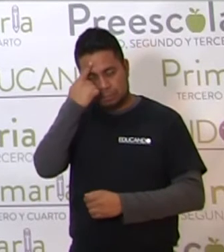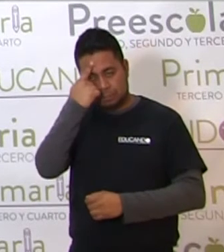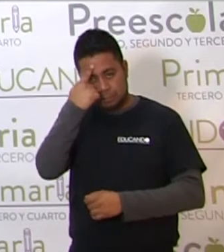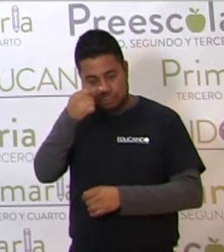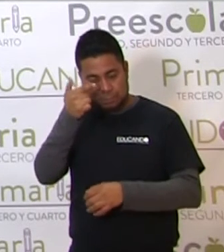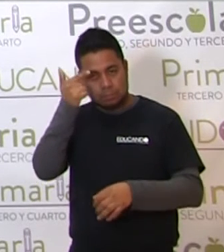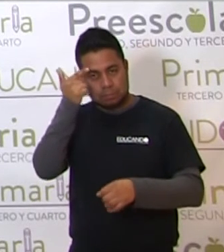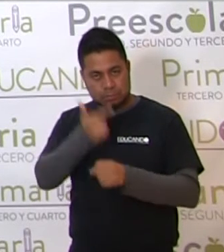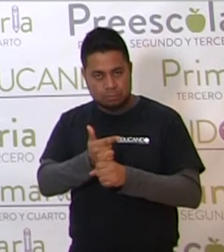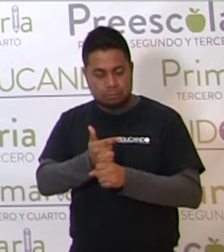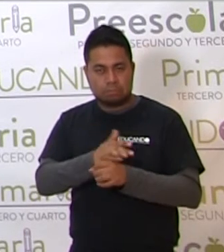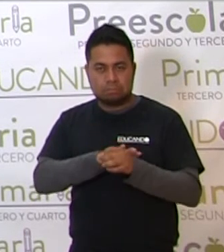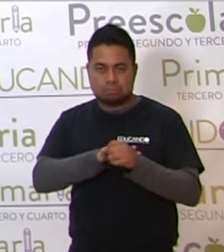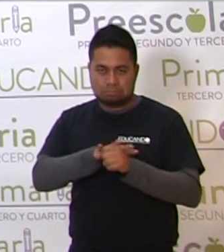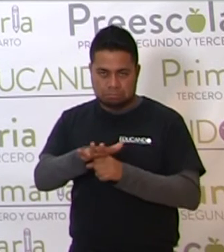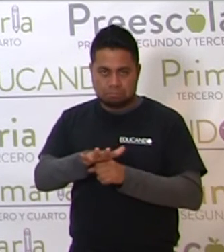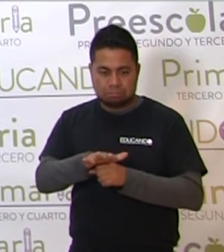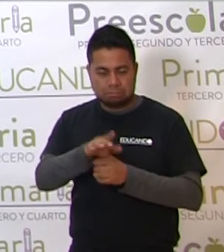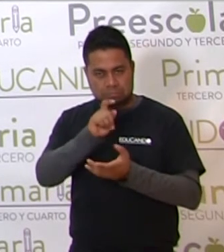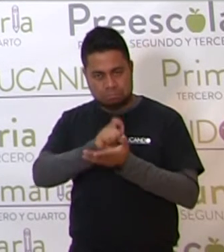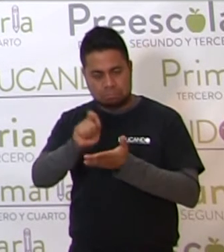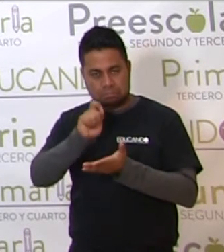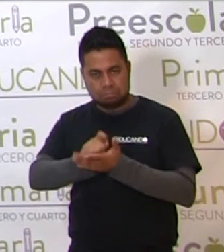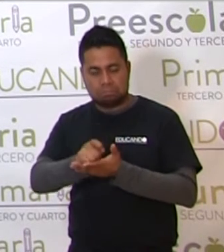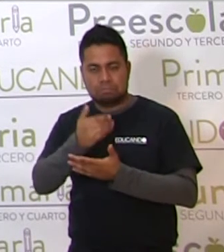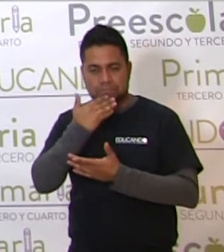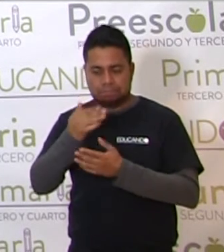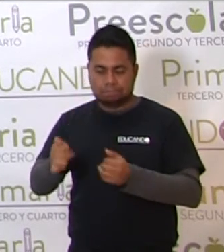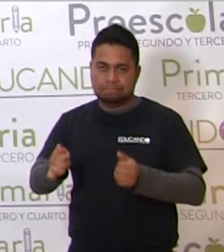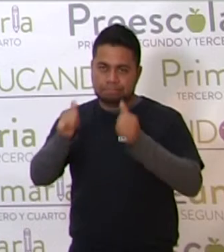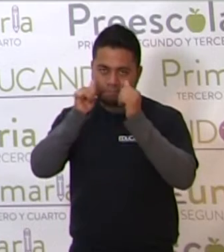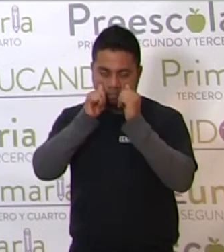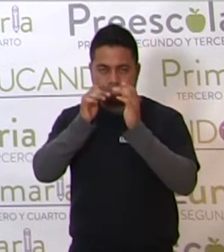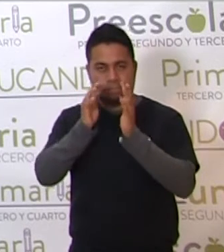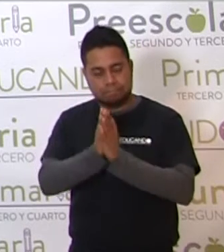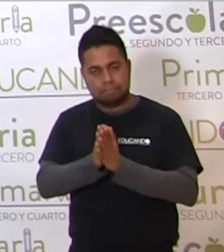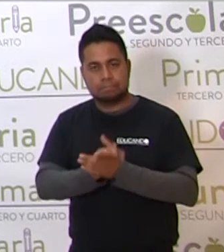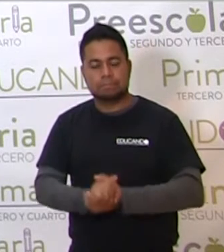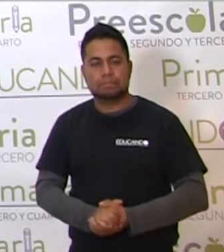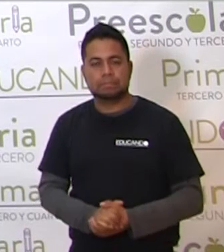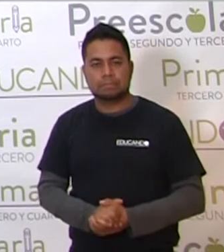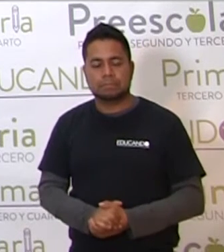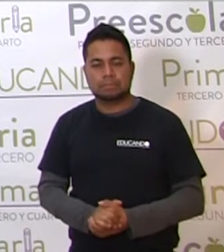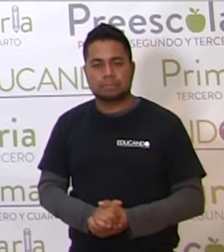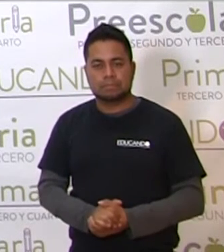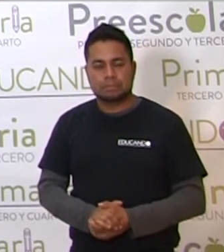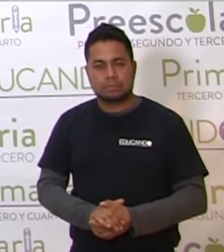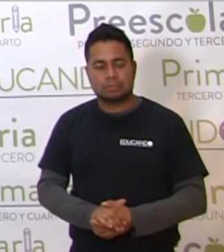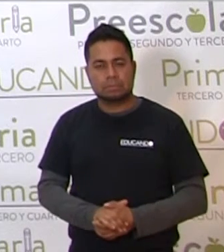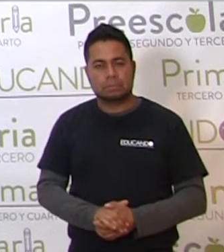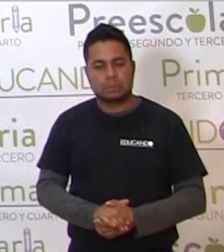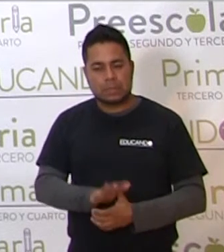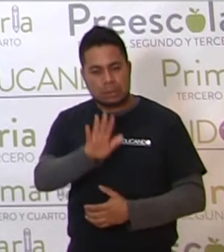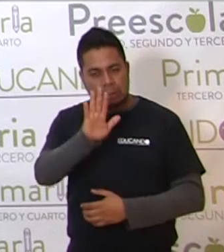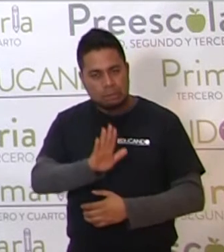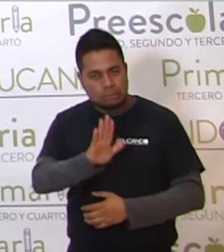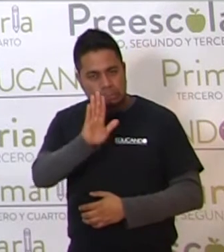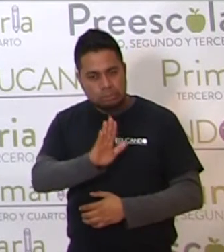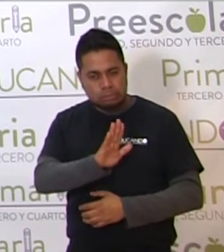identificar qué es lo que vamos a escribir mucha atención parece que cuando